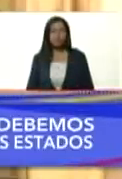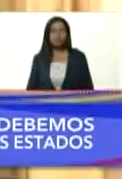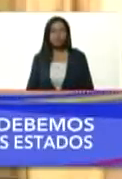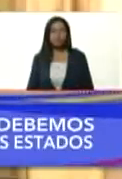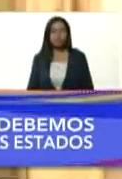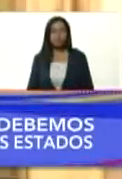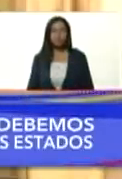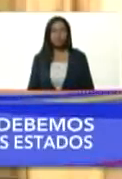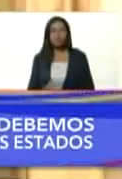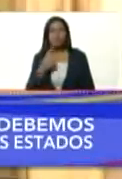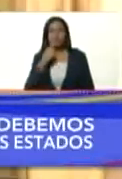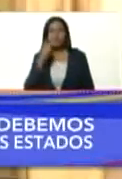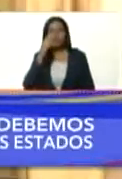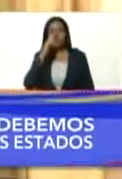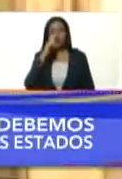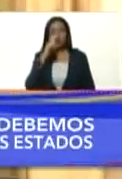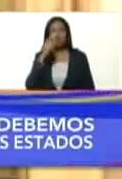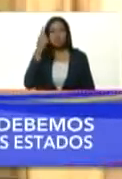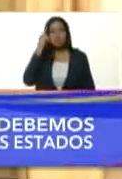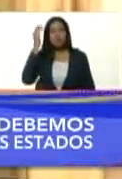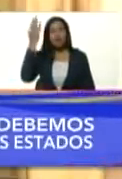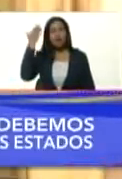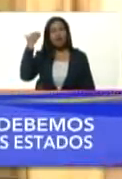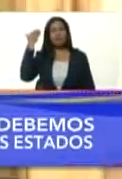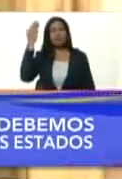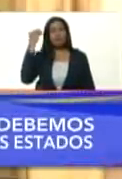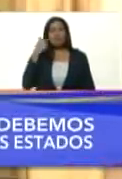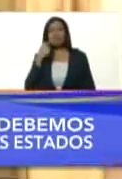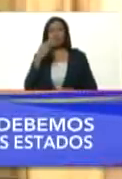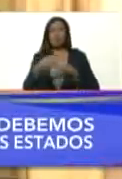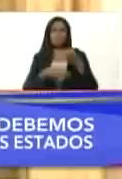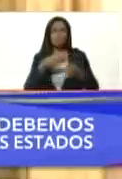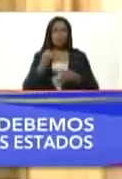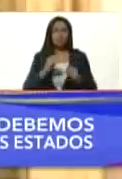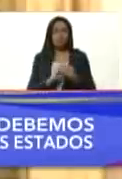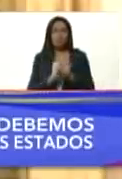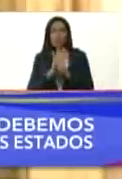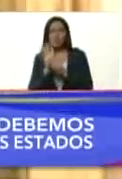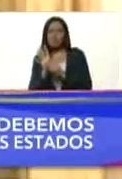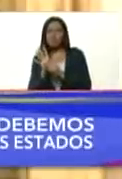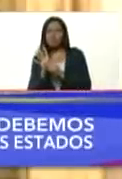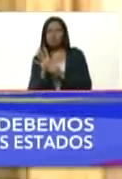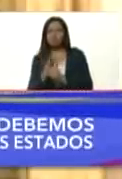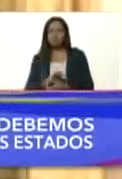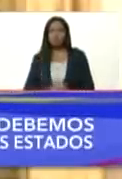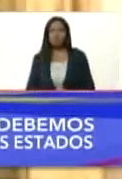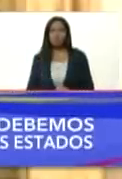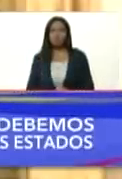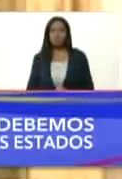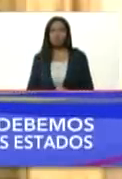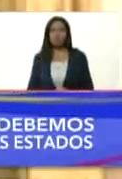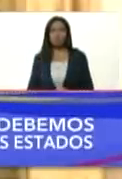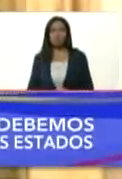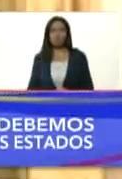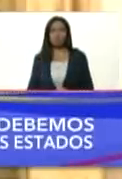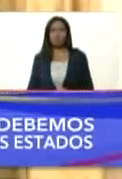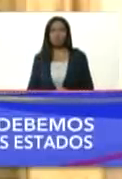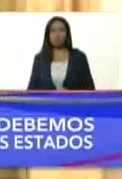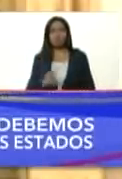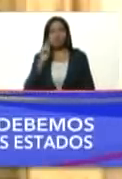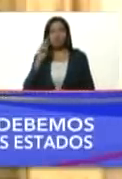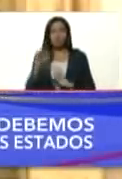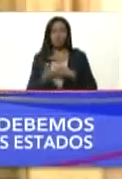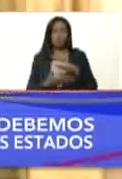Como lo decía hace unos días atrás, el coronavirus ha traído una crisis